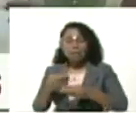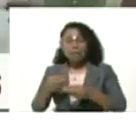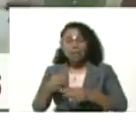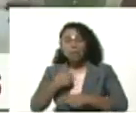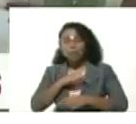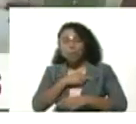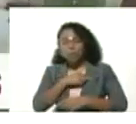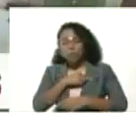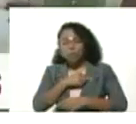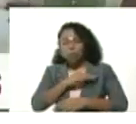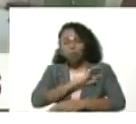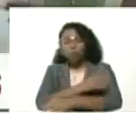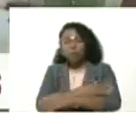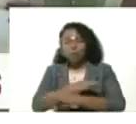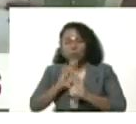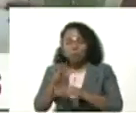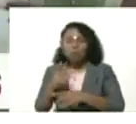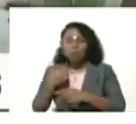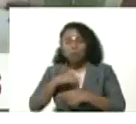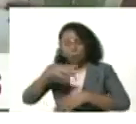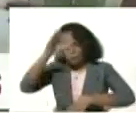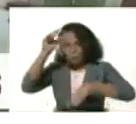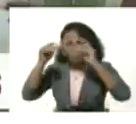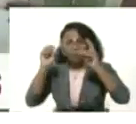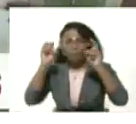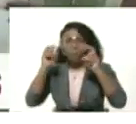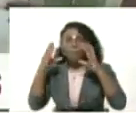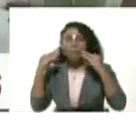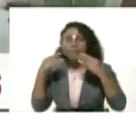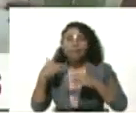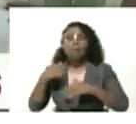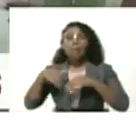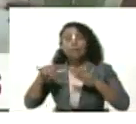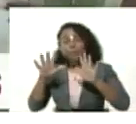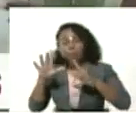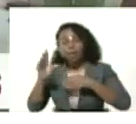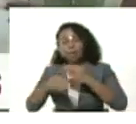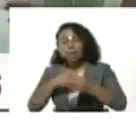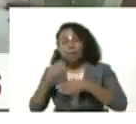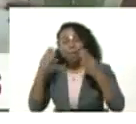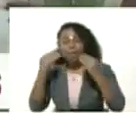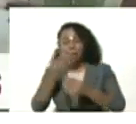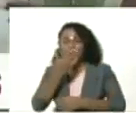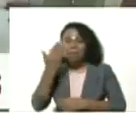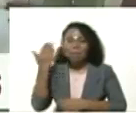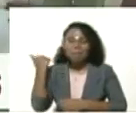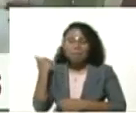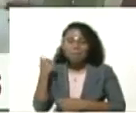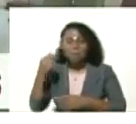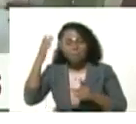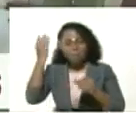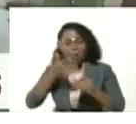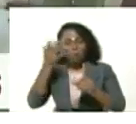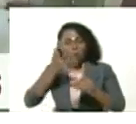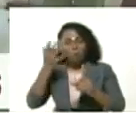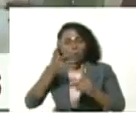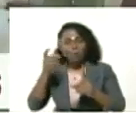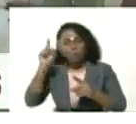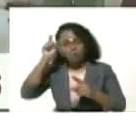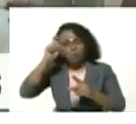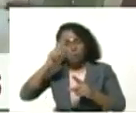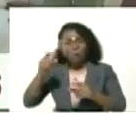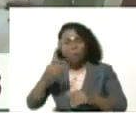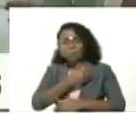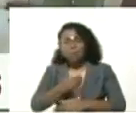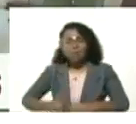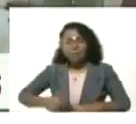saldremos fortalecidos. Hemos aprendido mucho con esta nueva experiencia y, por supuesto, tomando experiencias del pasado, instruidas y enseñadas por nuestro